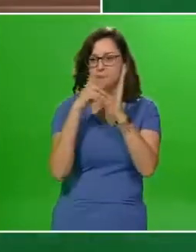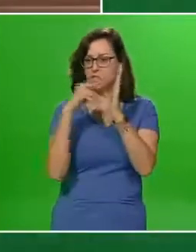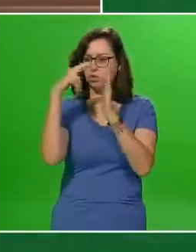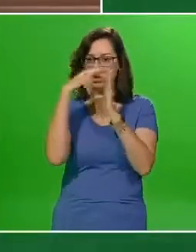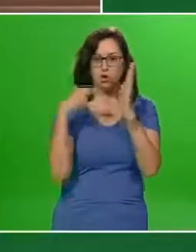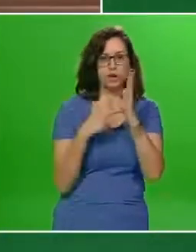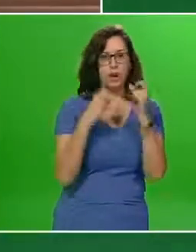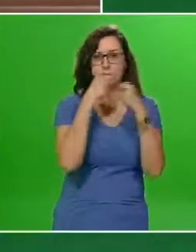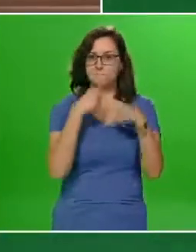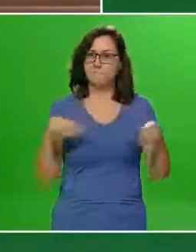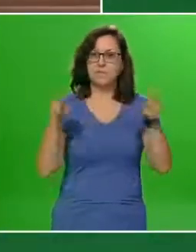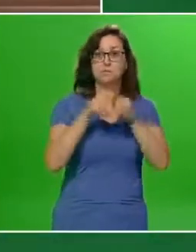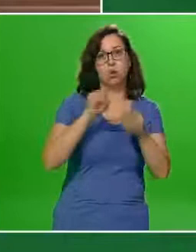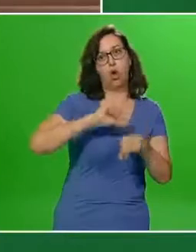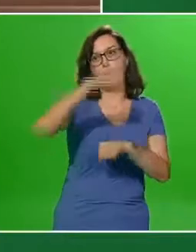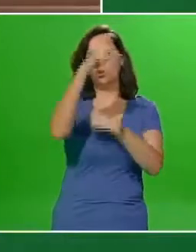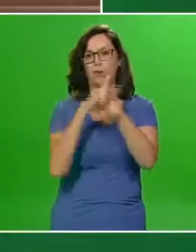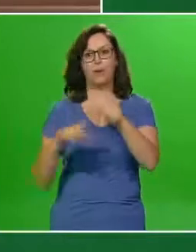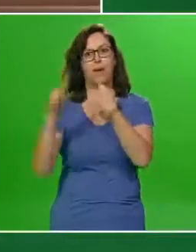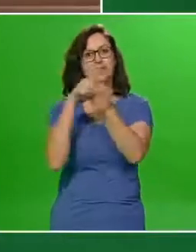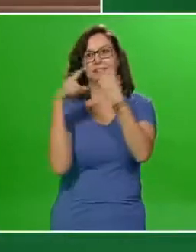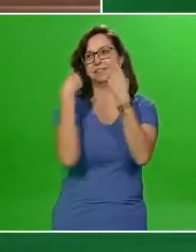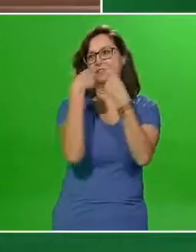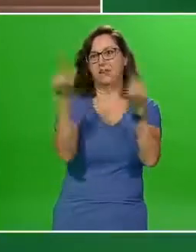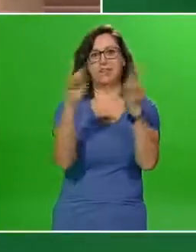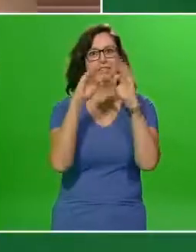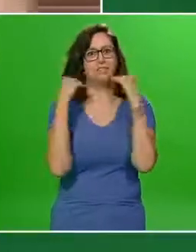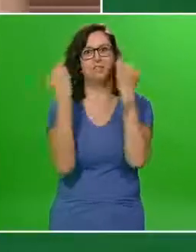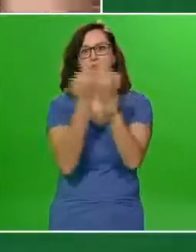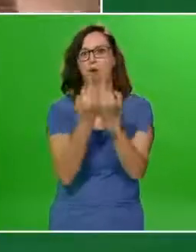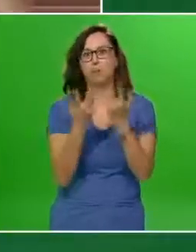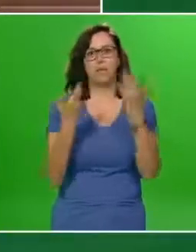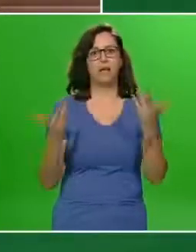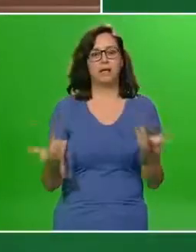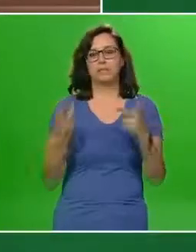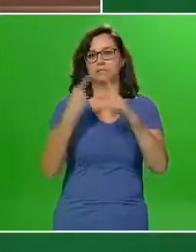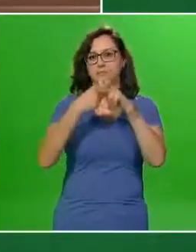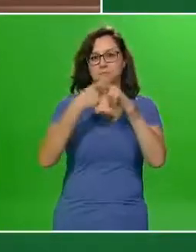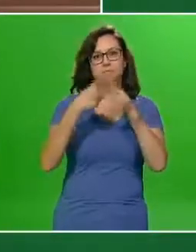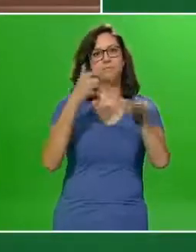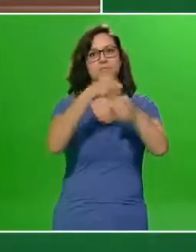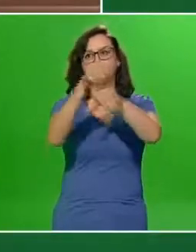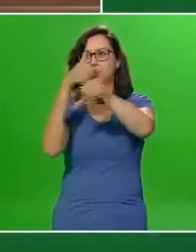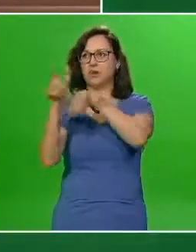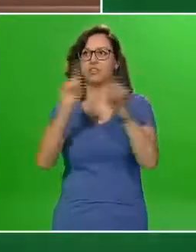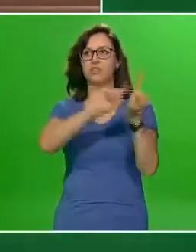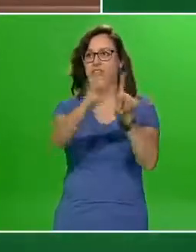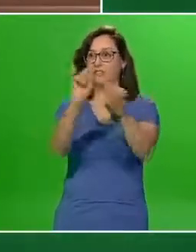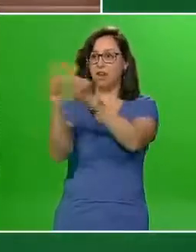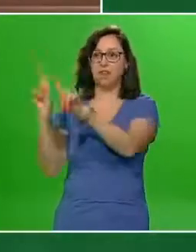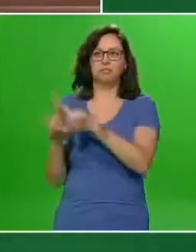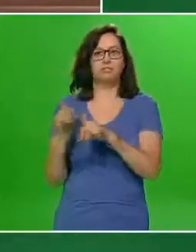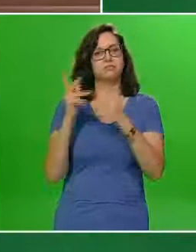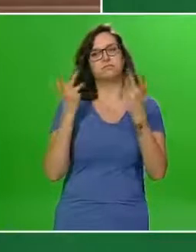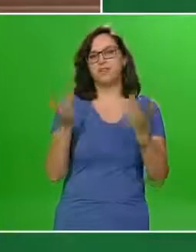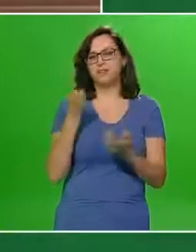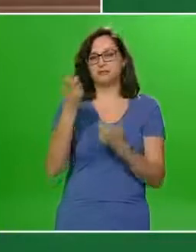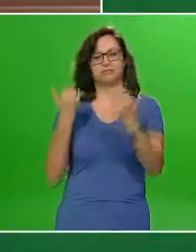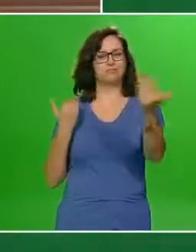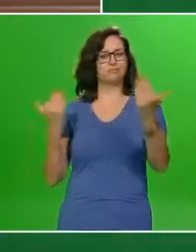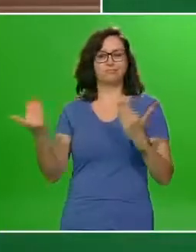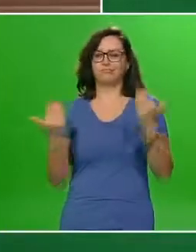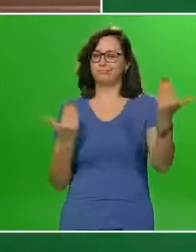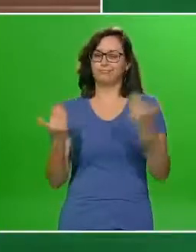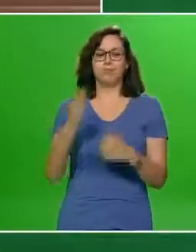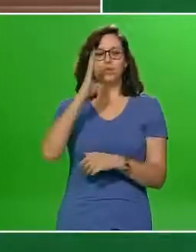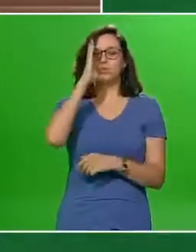pacientes confirmados por el virus SARS-CoV-2, y también el numerador, que son los fallecidos. En México, como lo